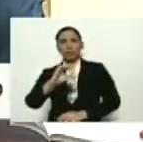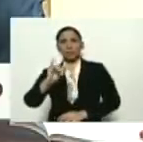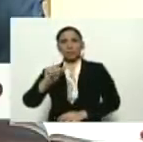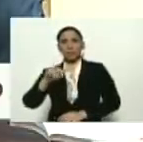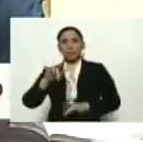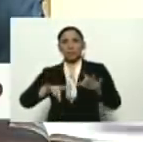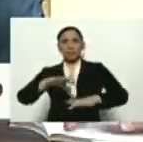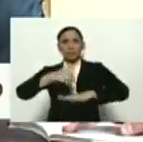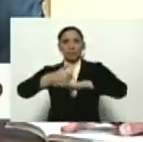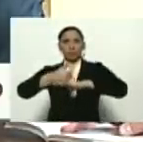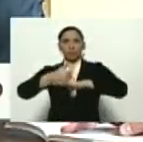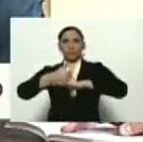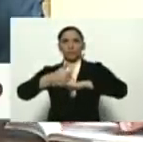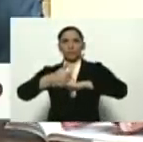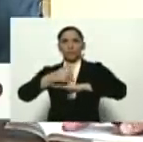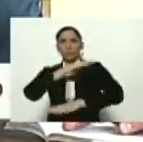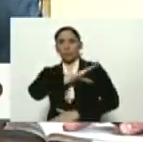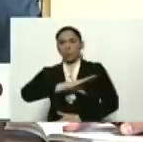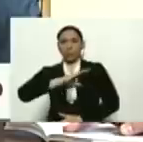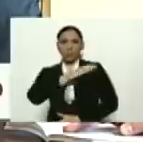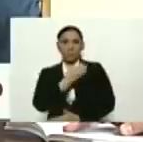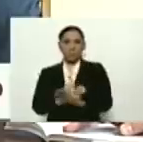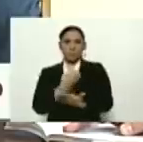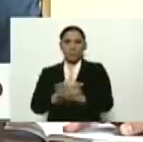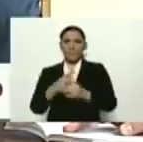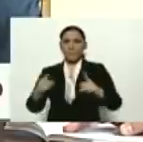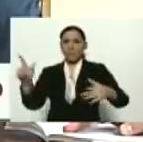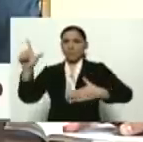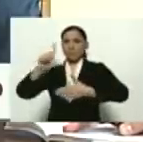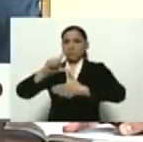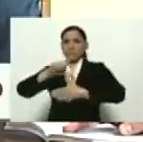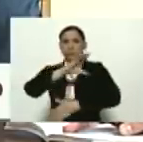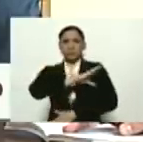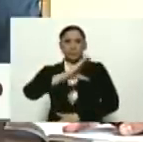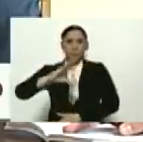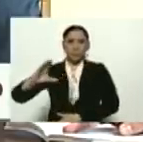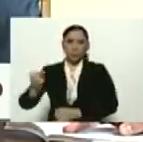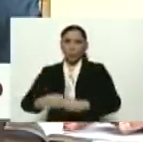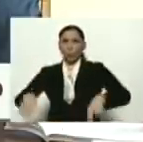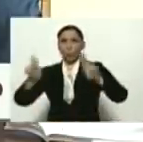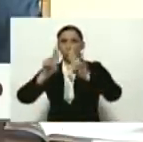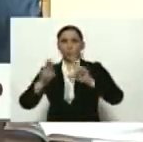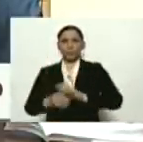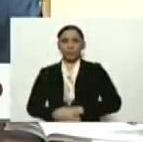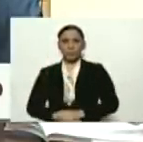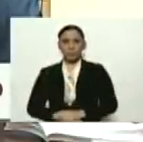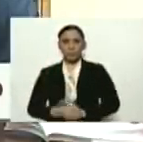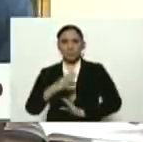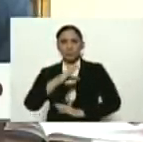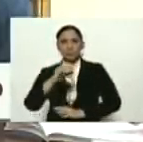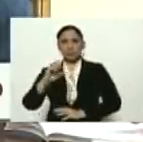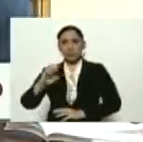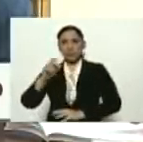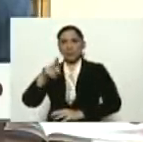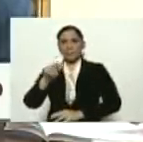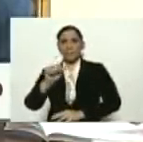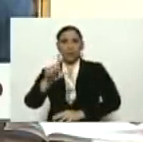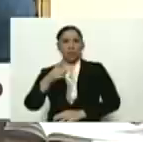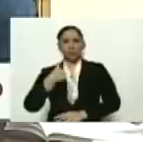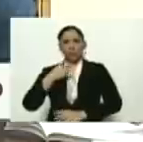ejecutiva de la Comisión Económica para América Latina y el Caribe de la ONU, de la CEPAL. Yo les